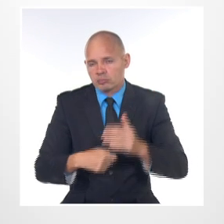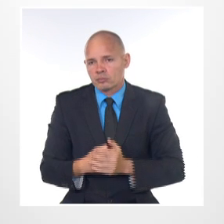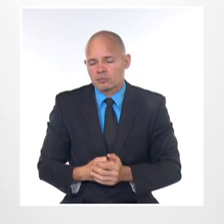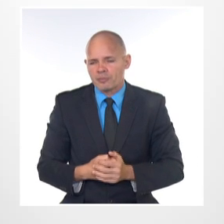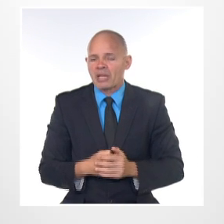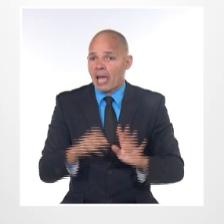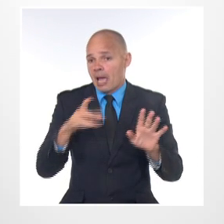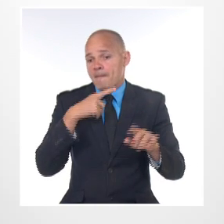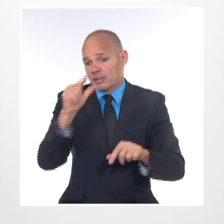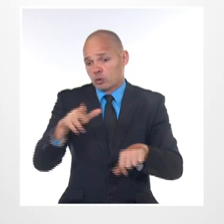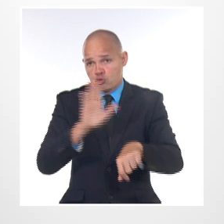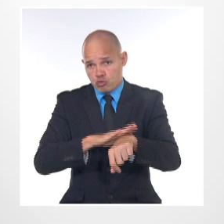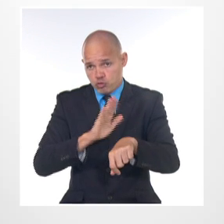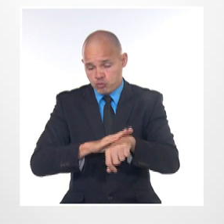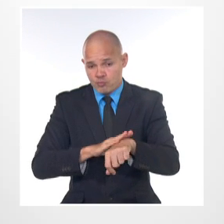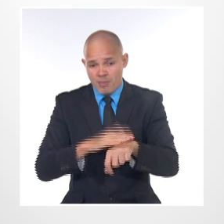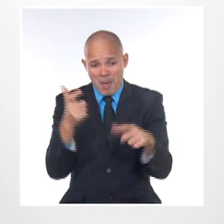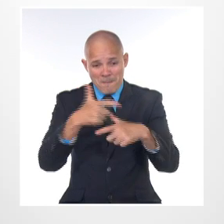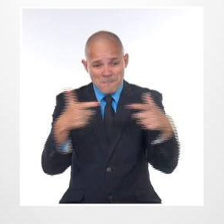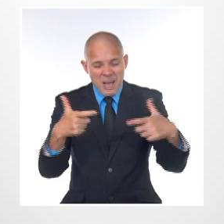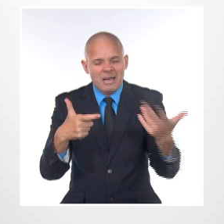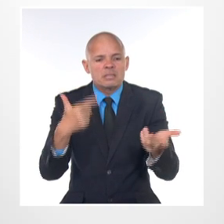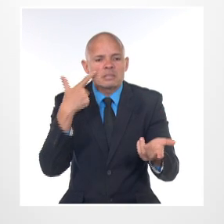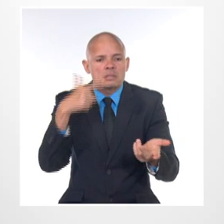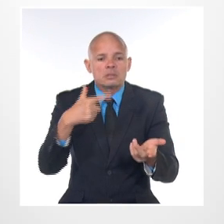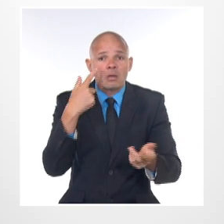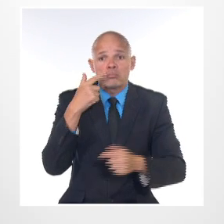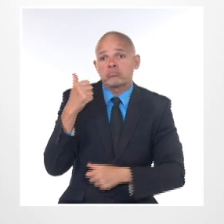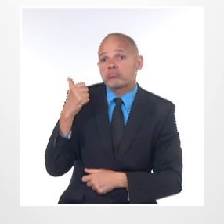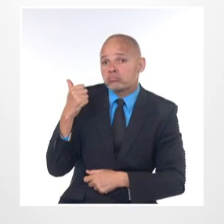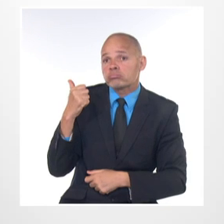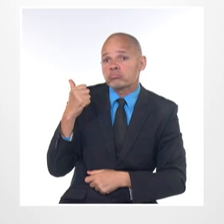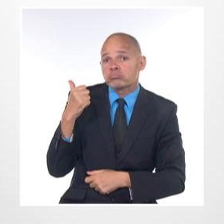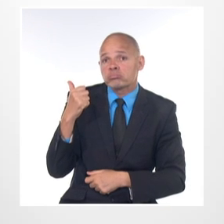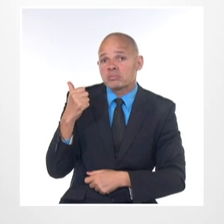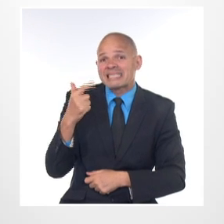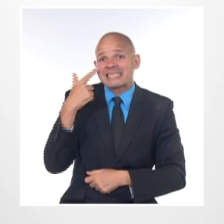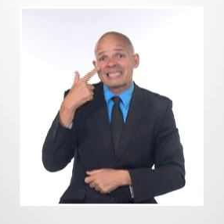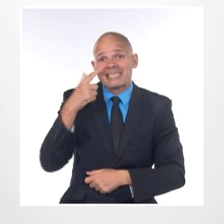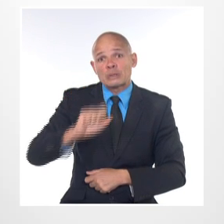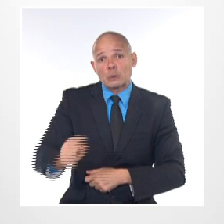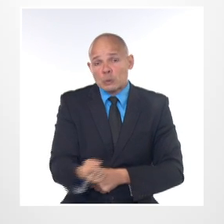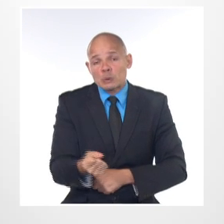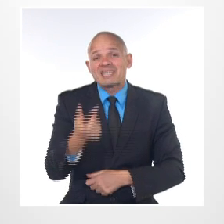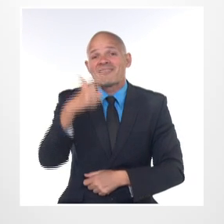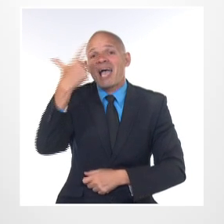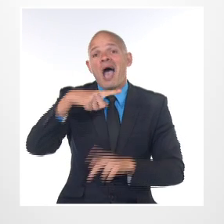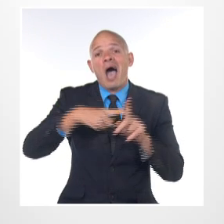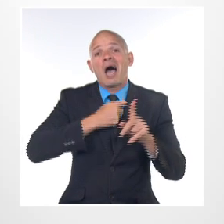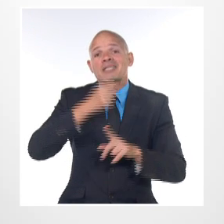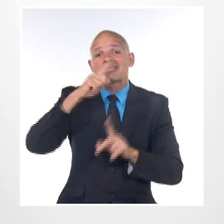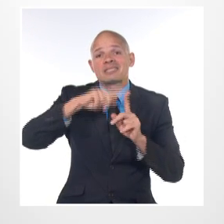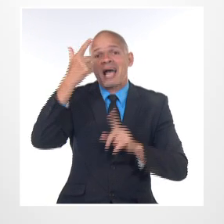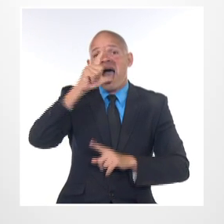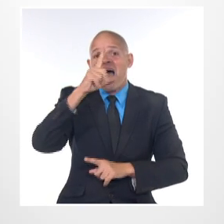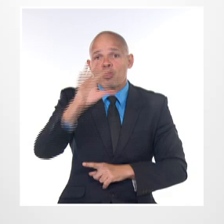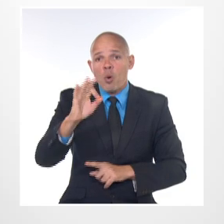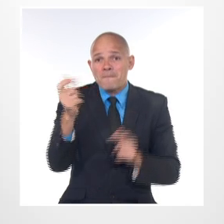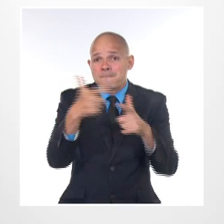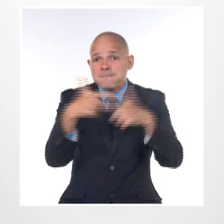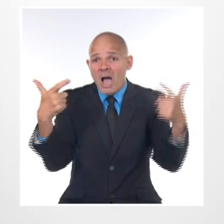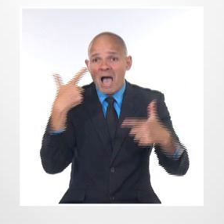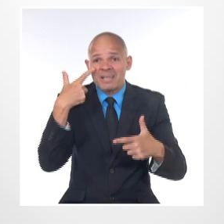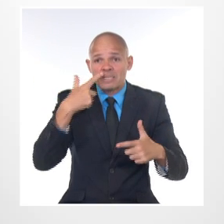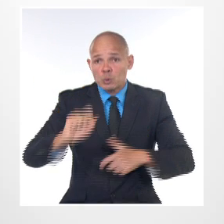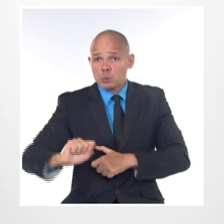duda. 82% en atentado, de encierro, desacato 51, 50 de desobediencia, 83, casi 84 en la